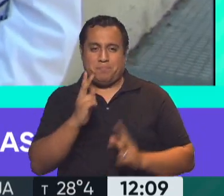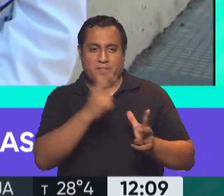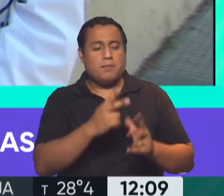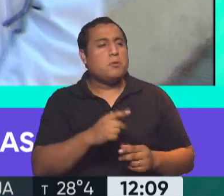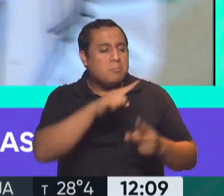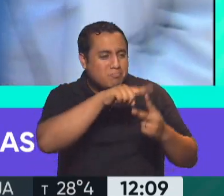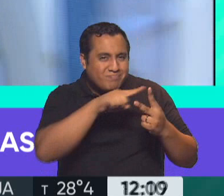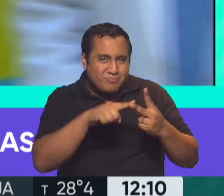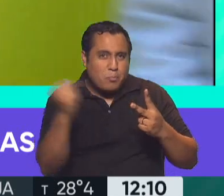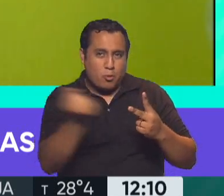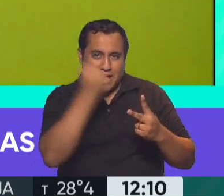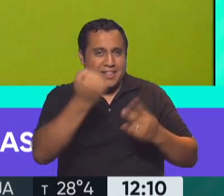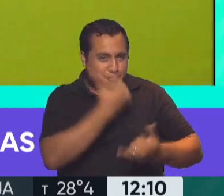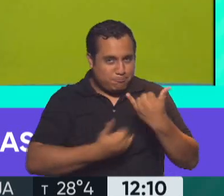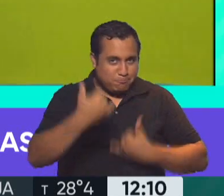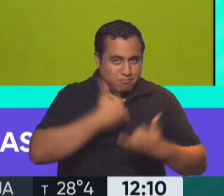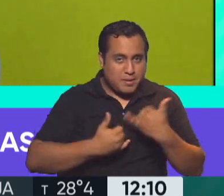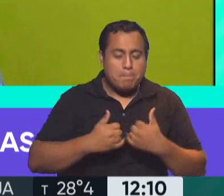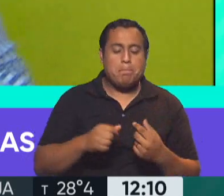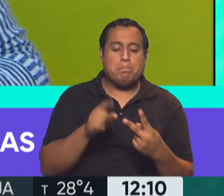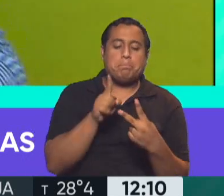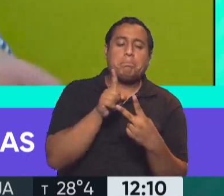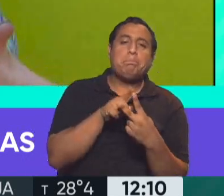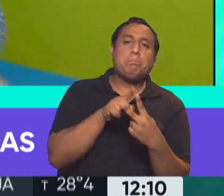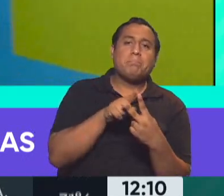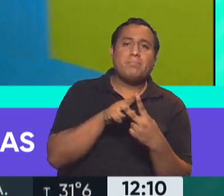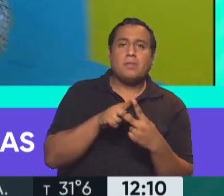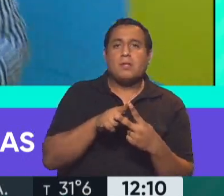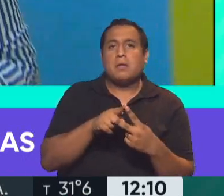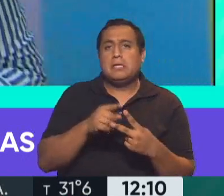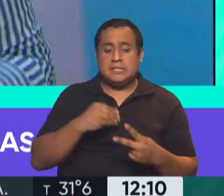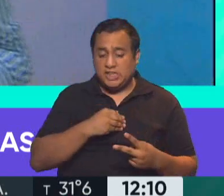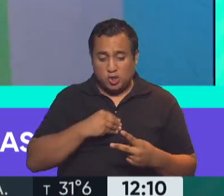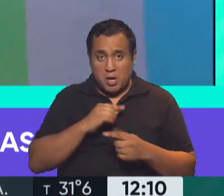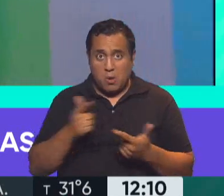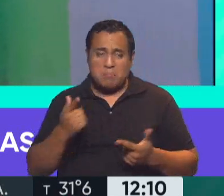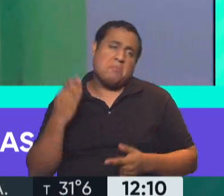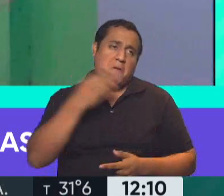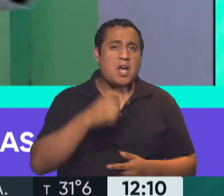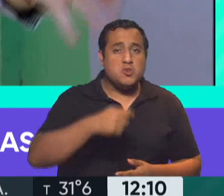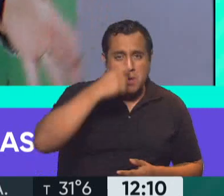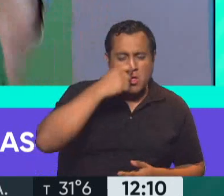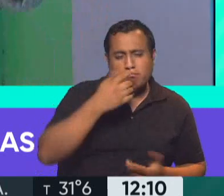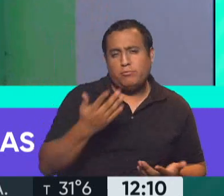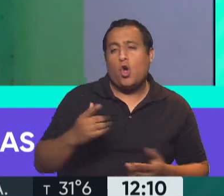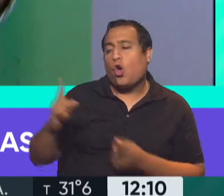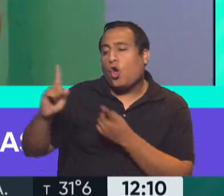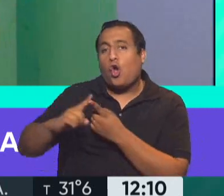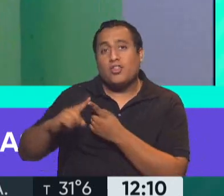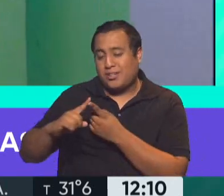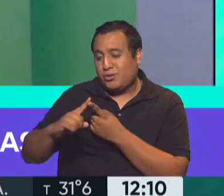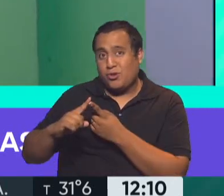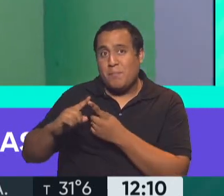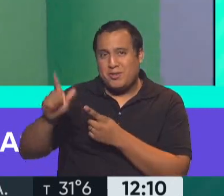que nos contaba el doctor Vero aquí. Primero, no ir a testearse sin síntomas o por un contacto estrecho